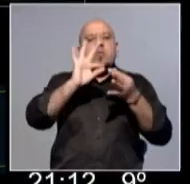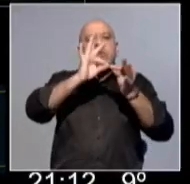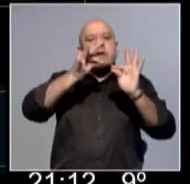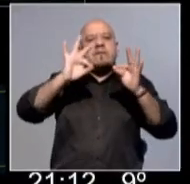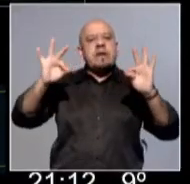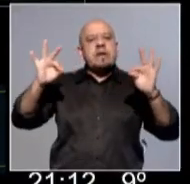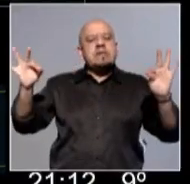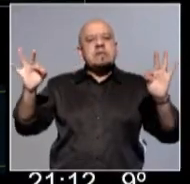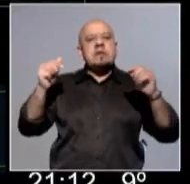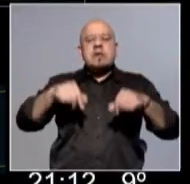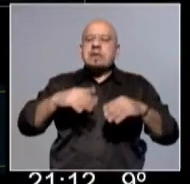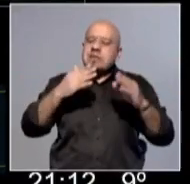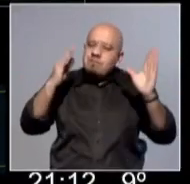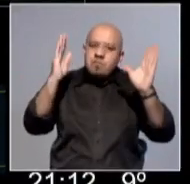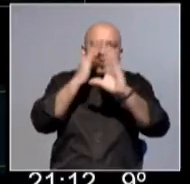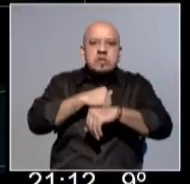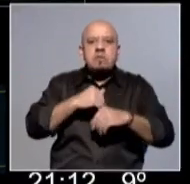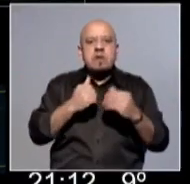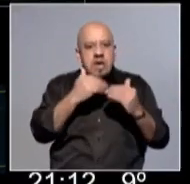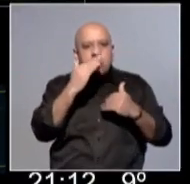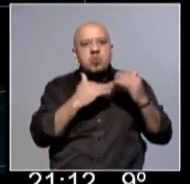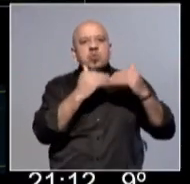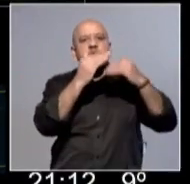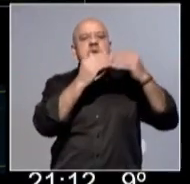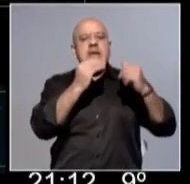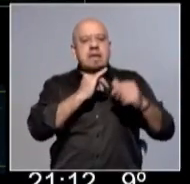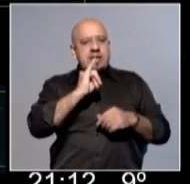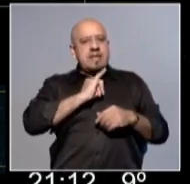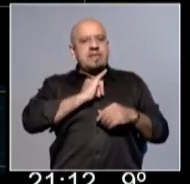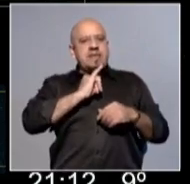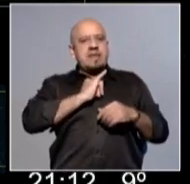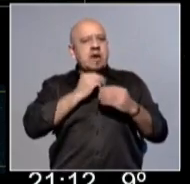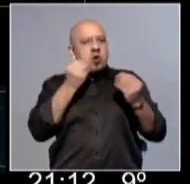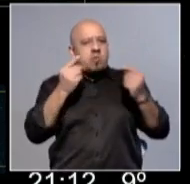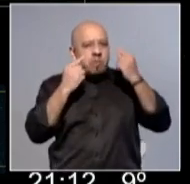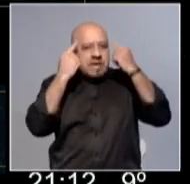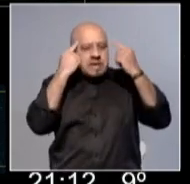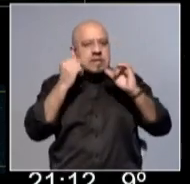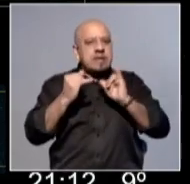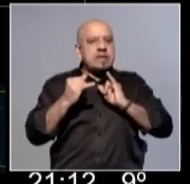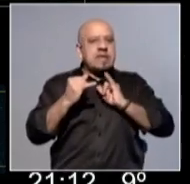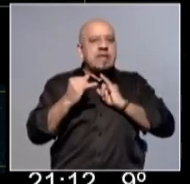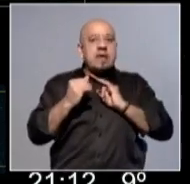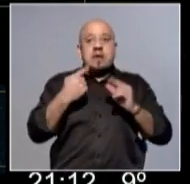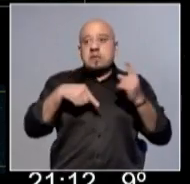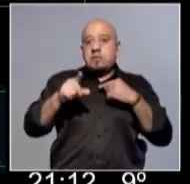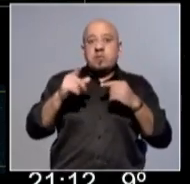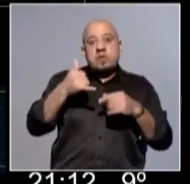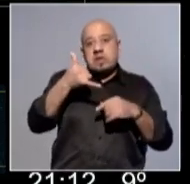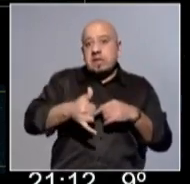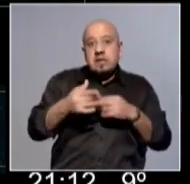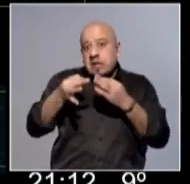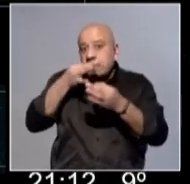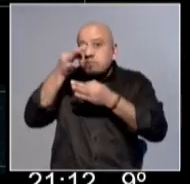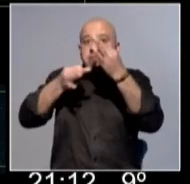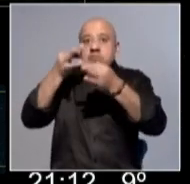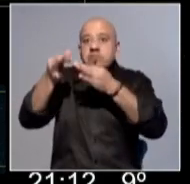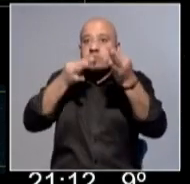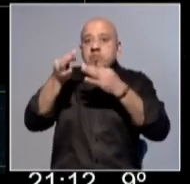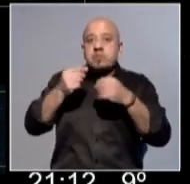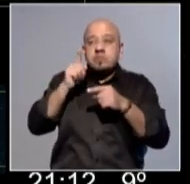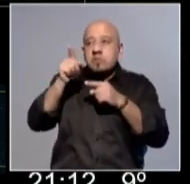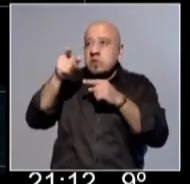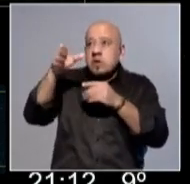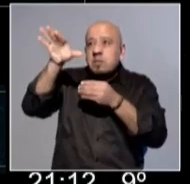dice: no es posible construir una identidad sin relatos que le den sentido. Y contigo queríamos hablar de política, de ideología y